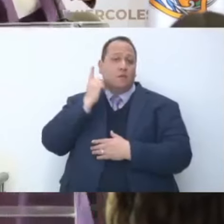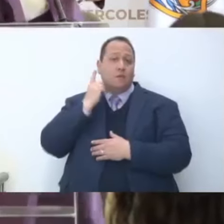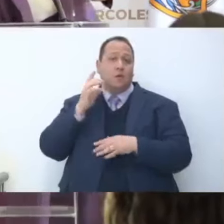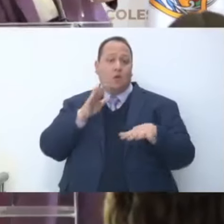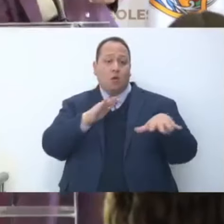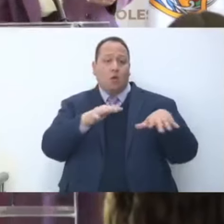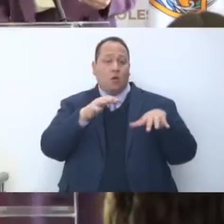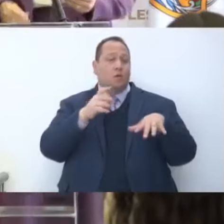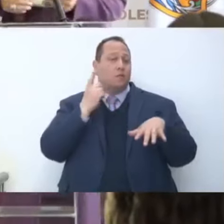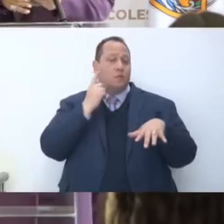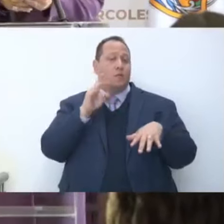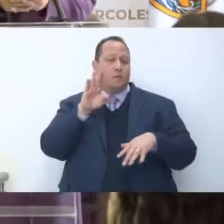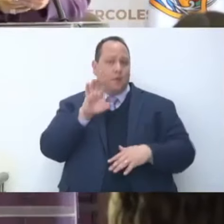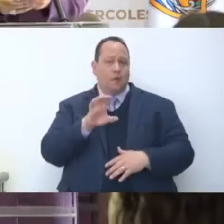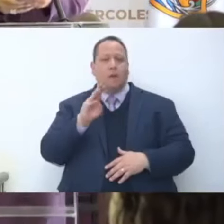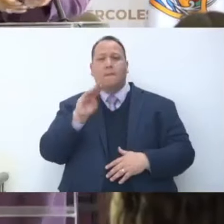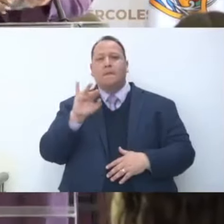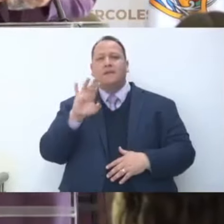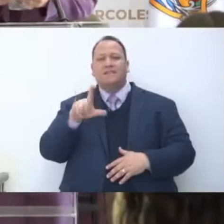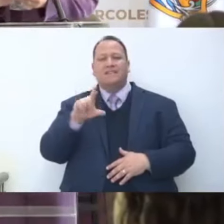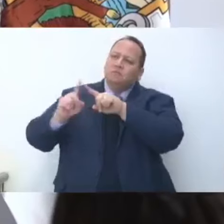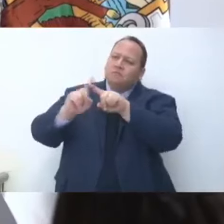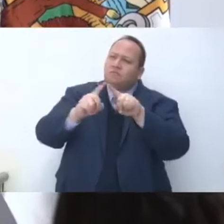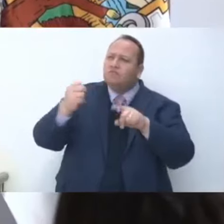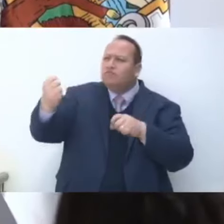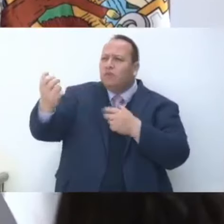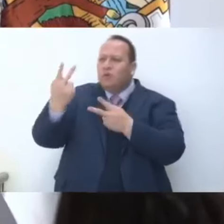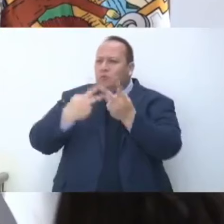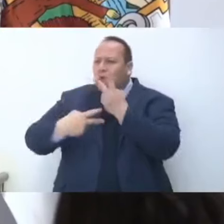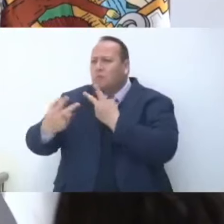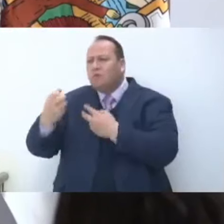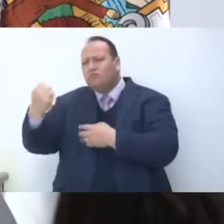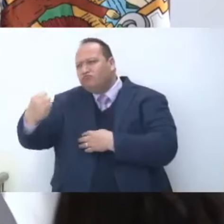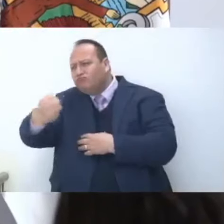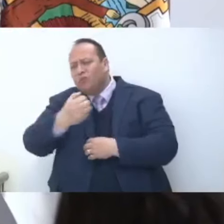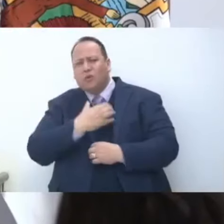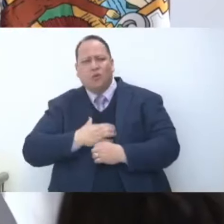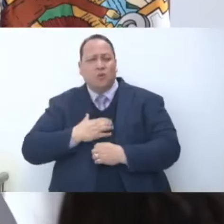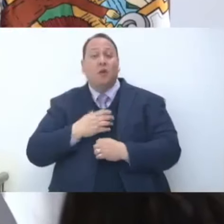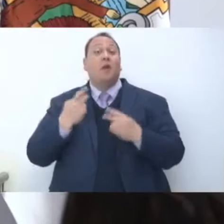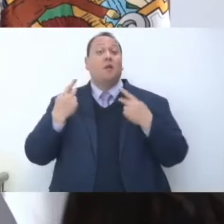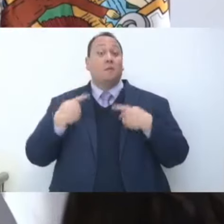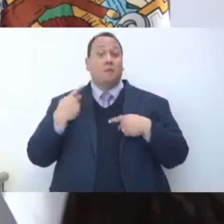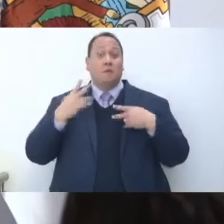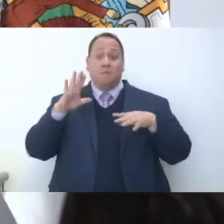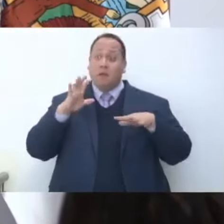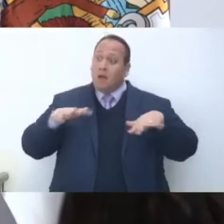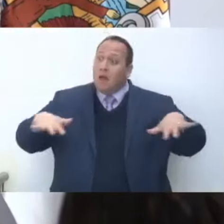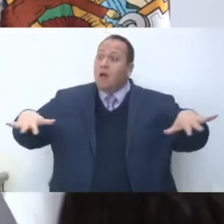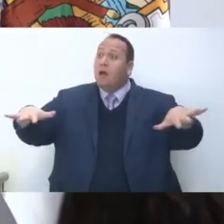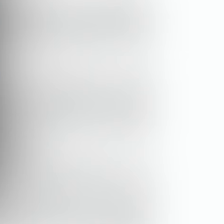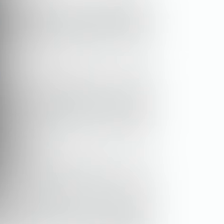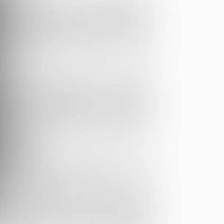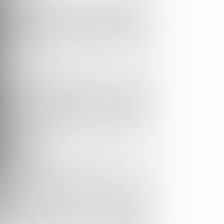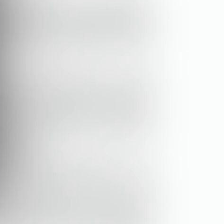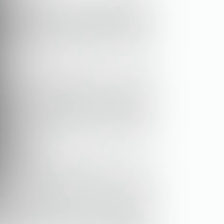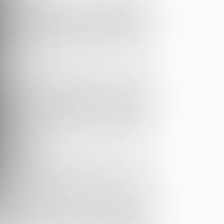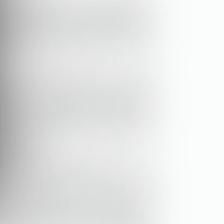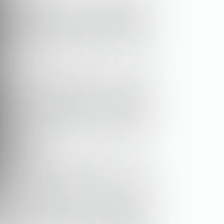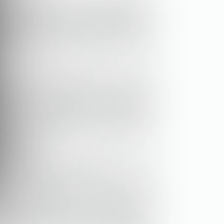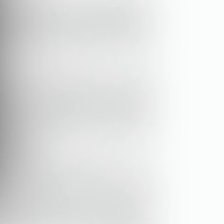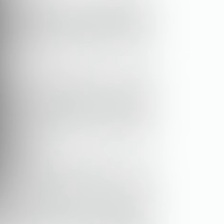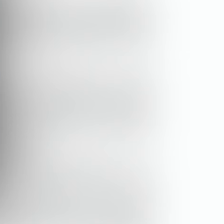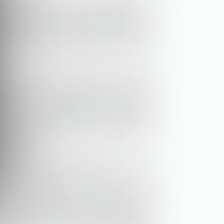Con el fin de proteger los derechos de los trabajadores y poner un alto a las injusticias laborales, el gobierno de Baja California ha propuesto una iniciativa para